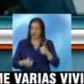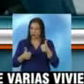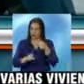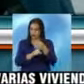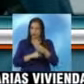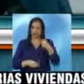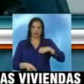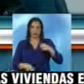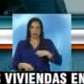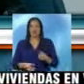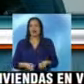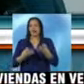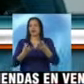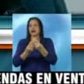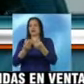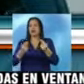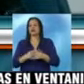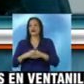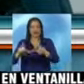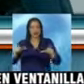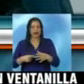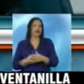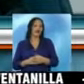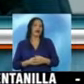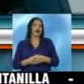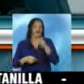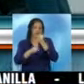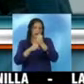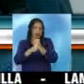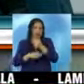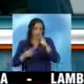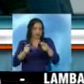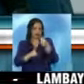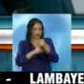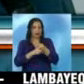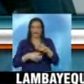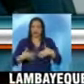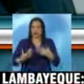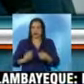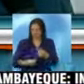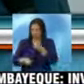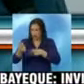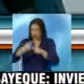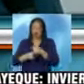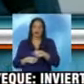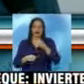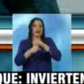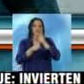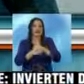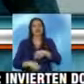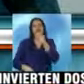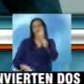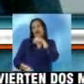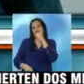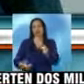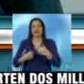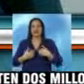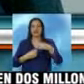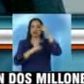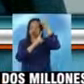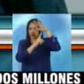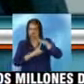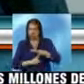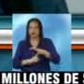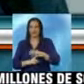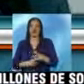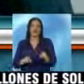vamos a generar muchos puestos de trabajo para la gente de Punta Hermosa, que van a poder vender gaseosas, helados, tener sombrillas, como todas las playas de